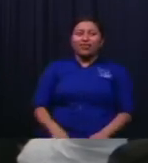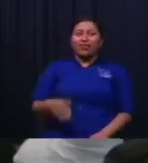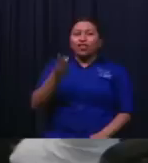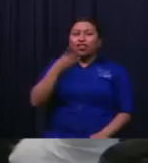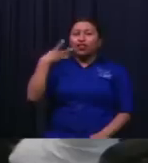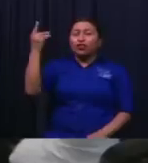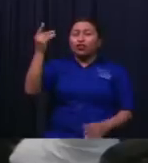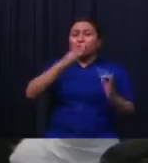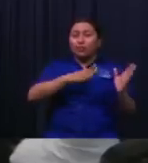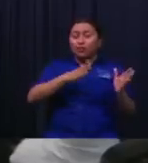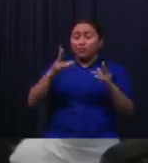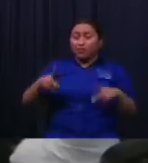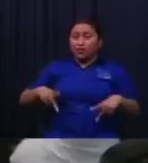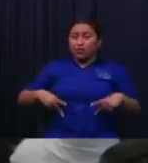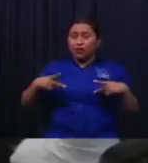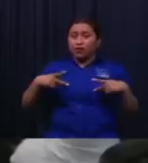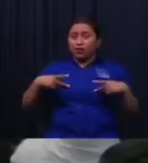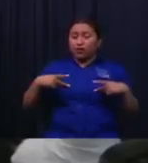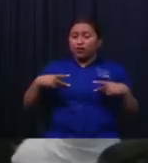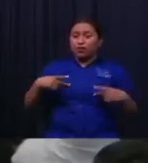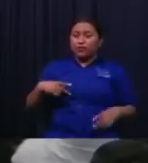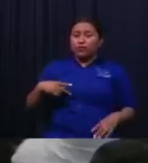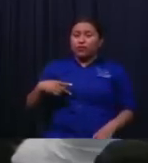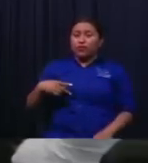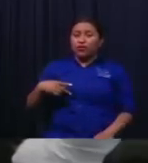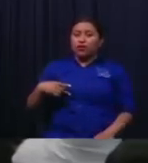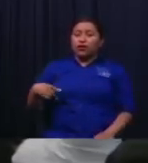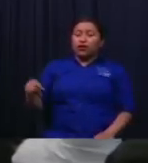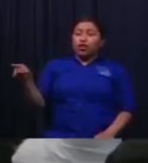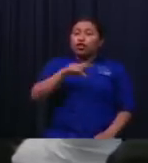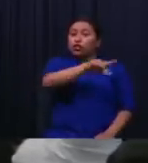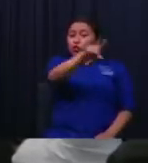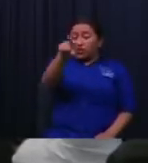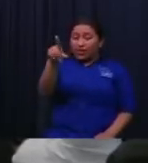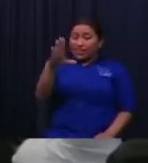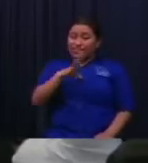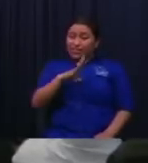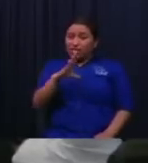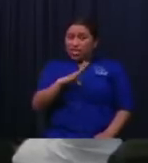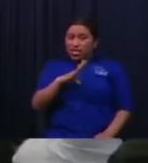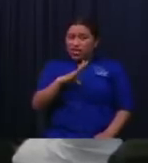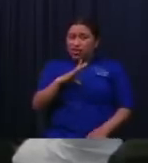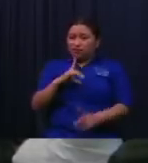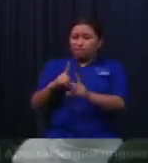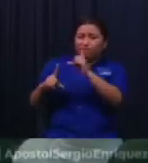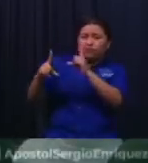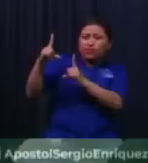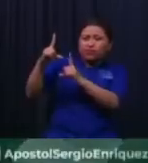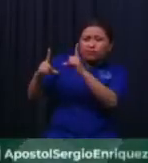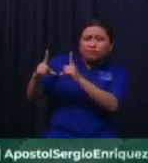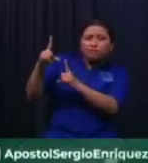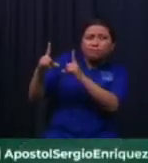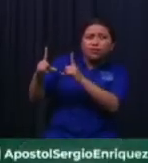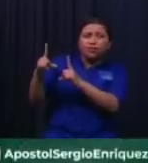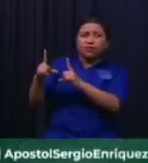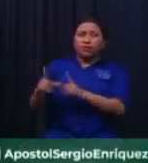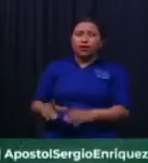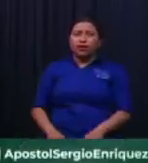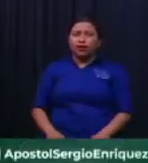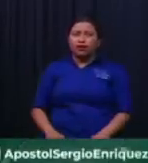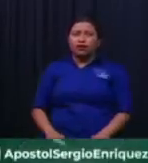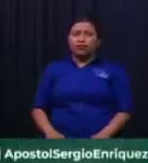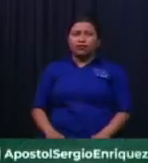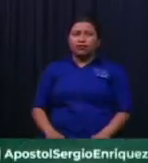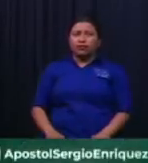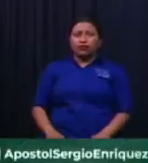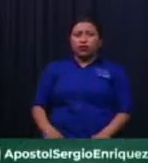Pero si ustedes tienen envidias amargas, rivalidades en el corazón, dejen de presumir y